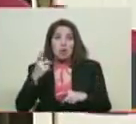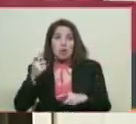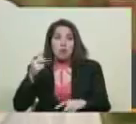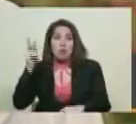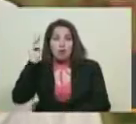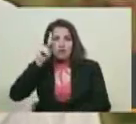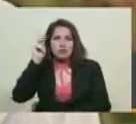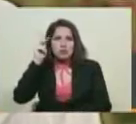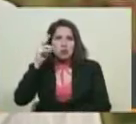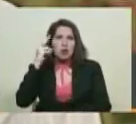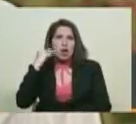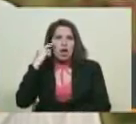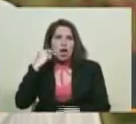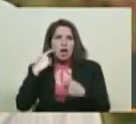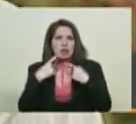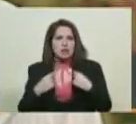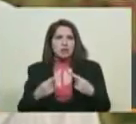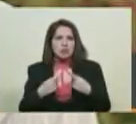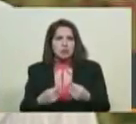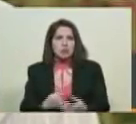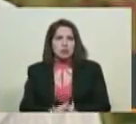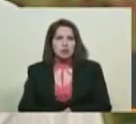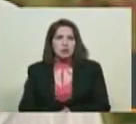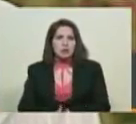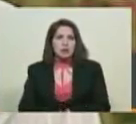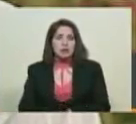Aristóbulo Isturi Almeida.